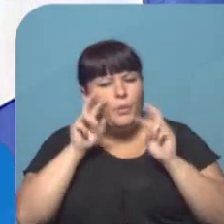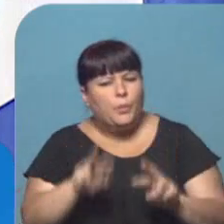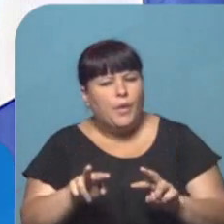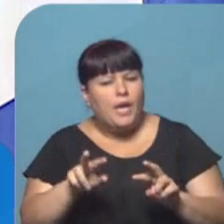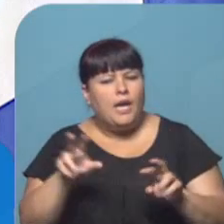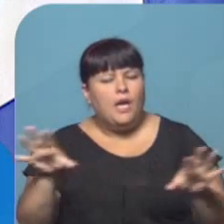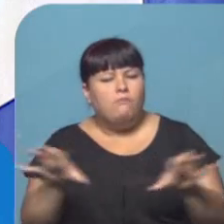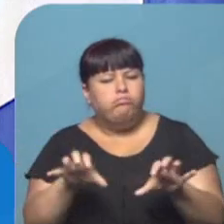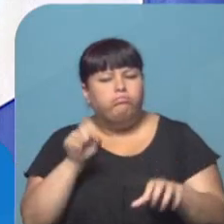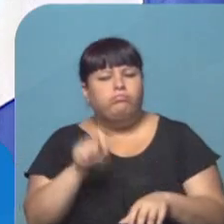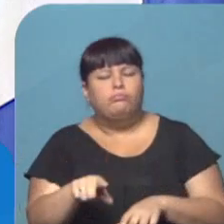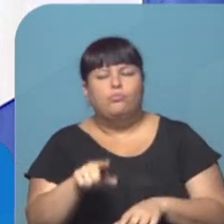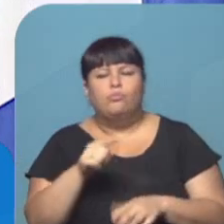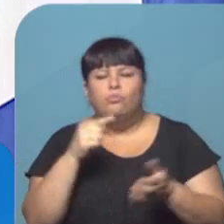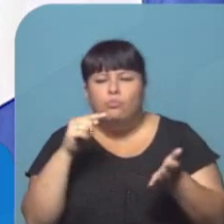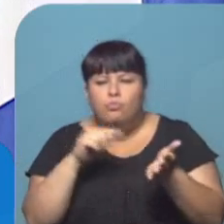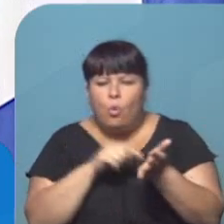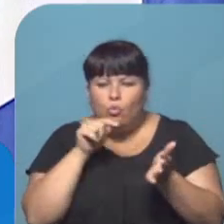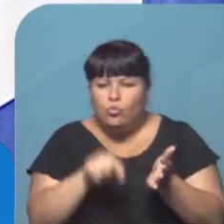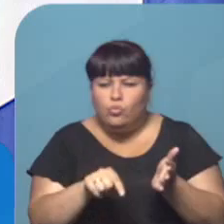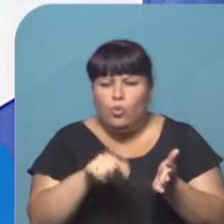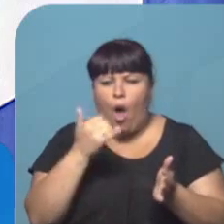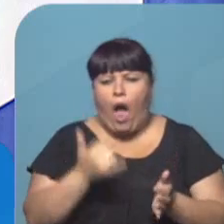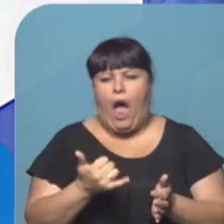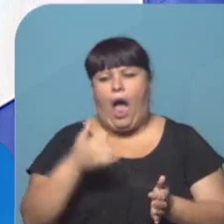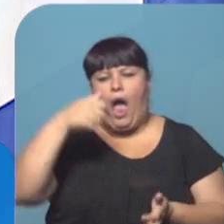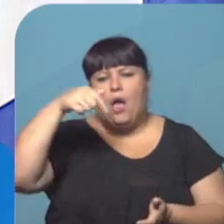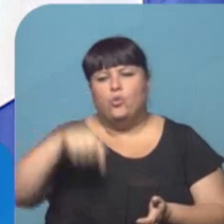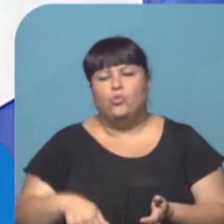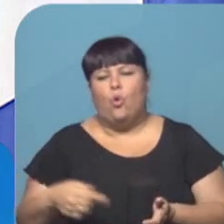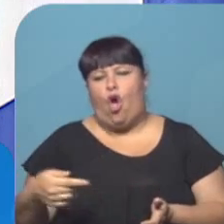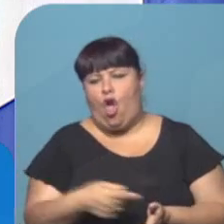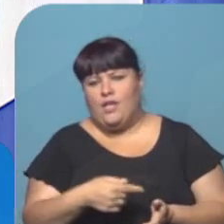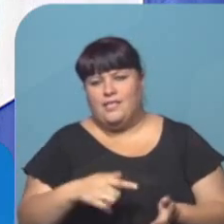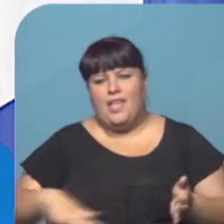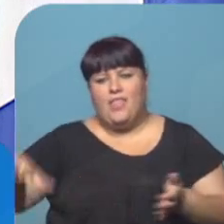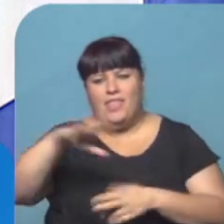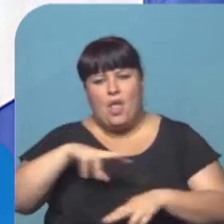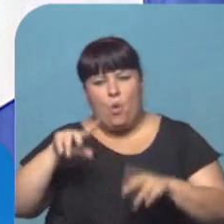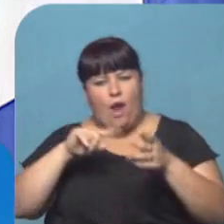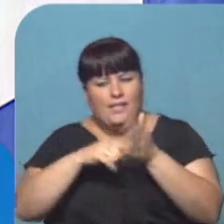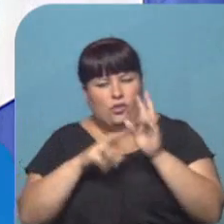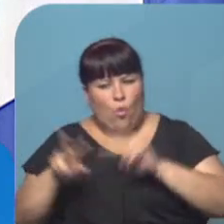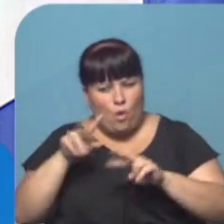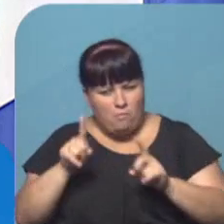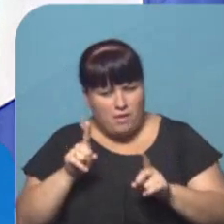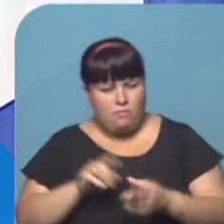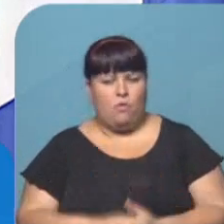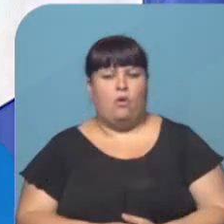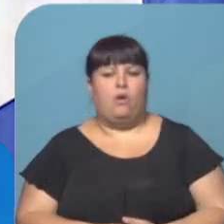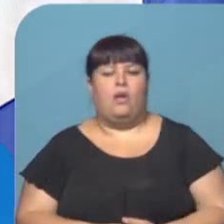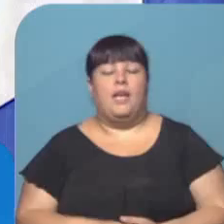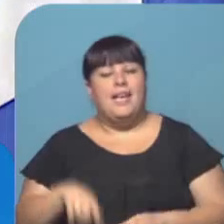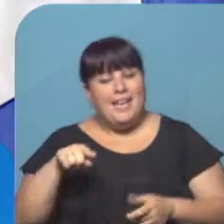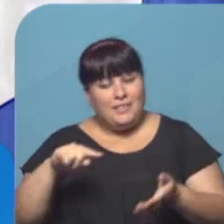con un ROV un punto que se encontraba al sudoeste del centro del área de búsqueda, el